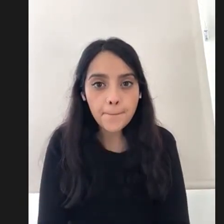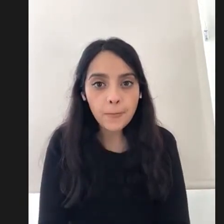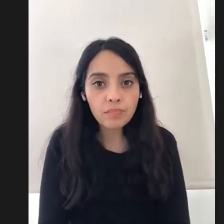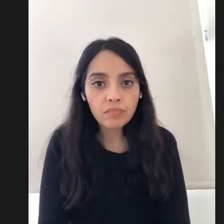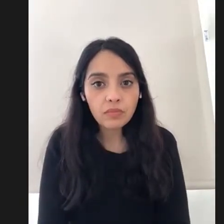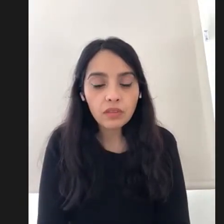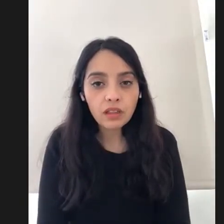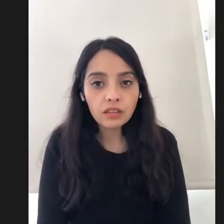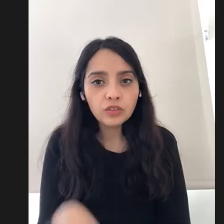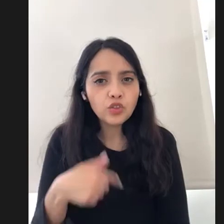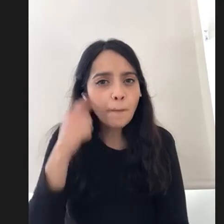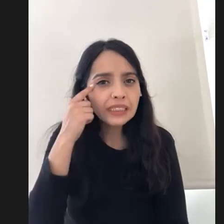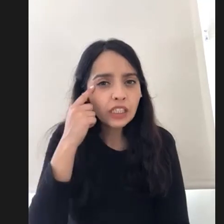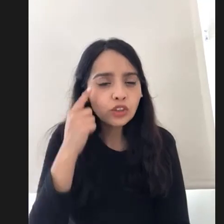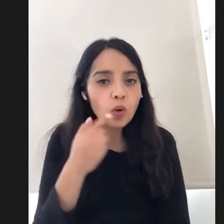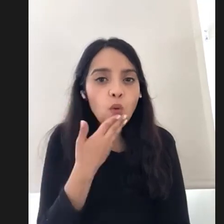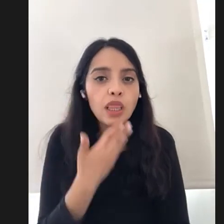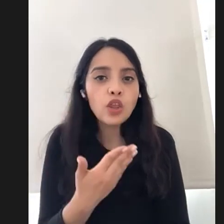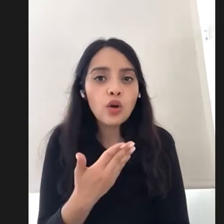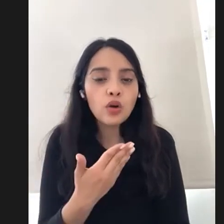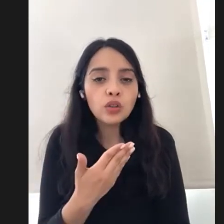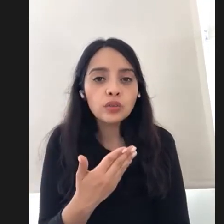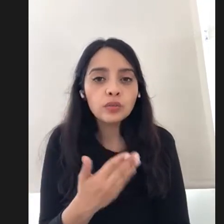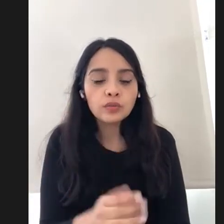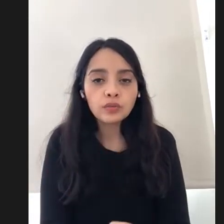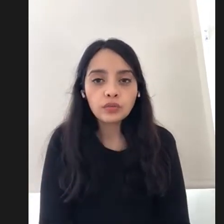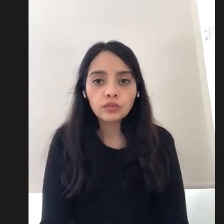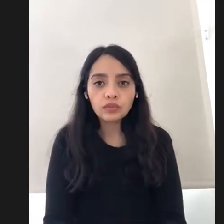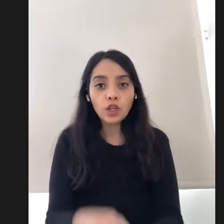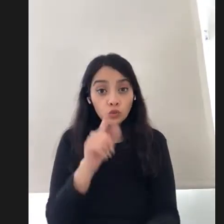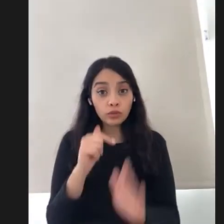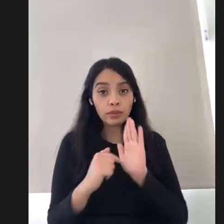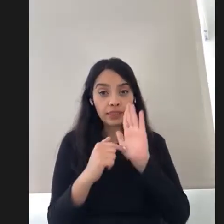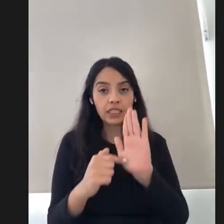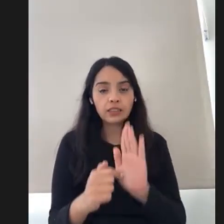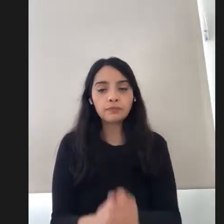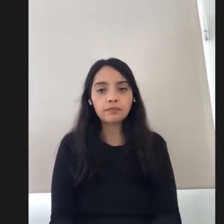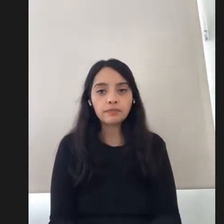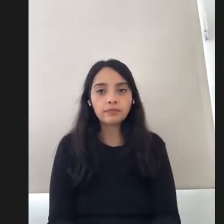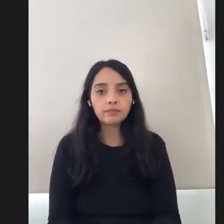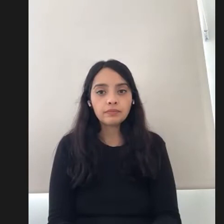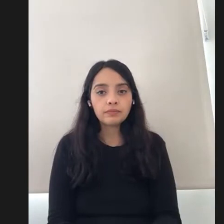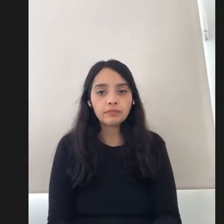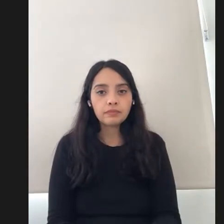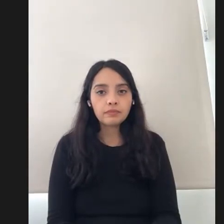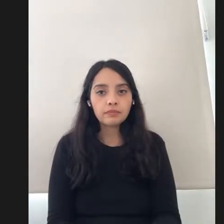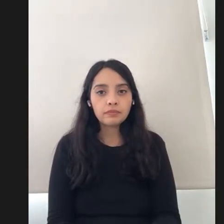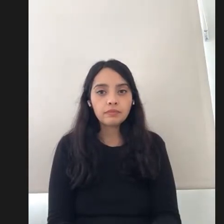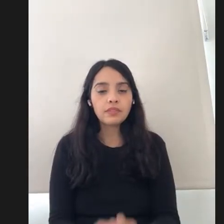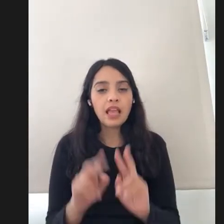Me quedé pensando, Juan Pablo, cuando hacías tu presentación respecto a la